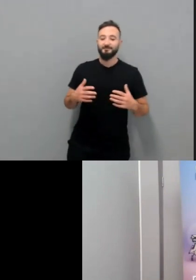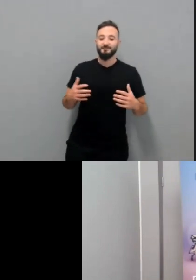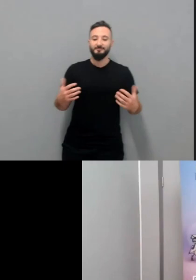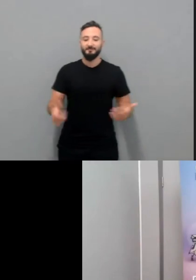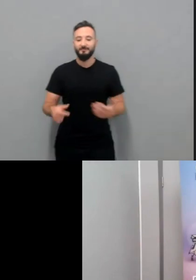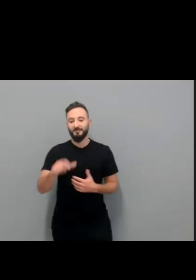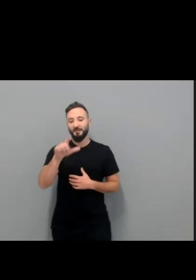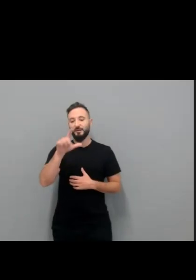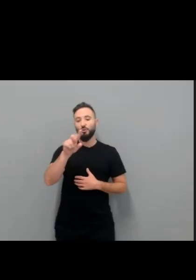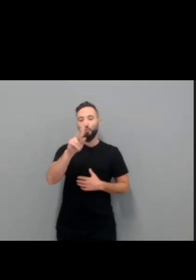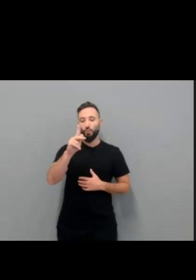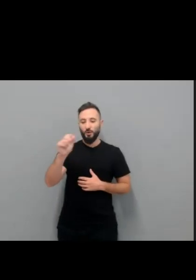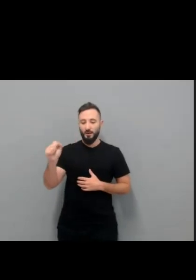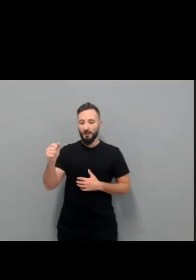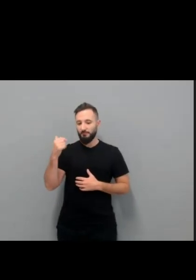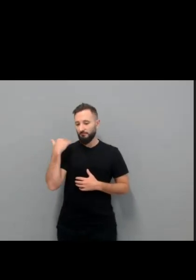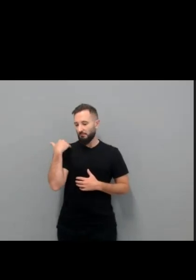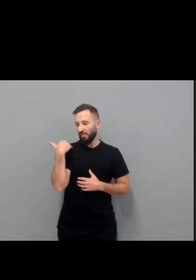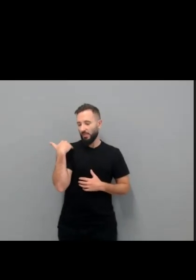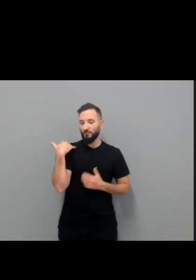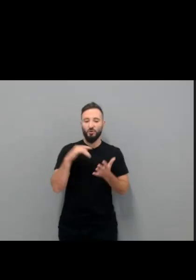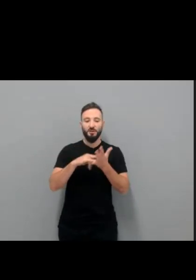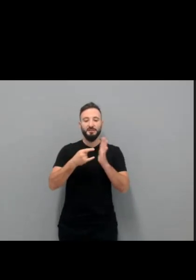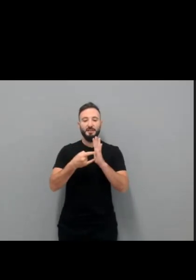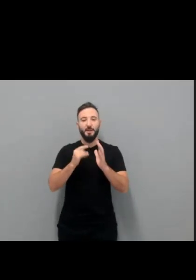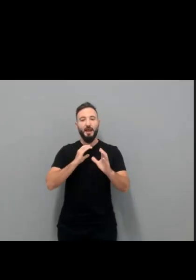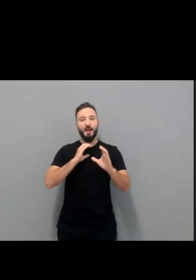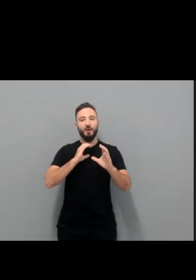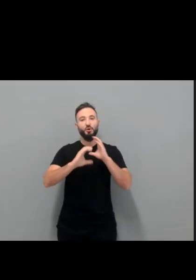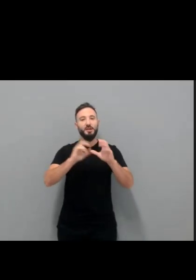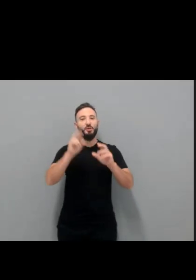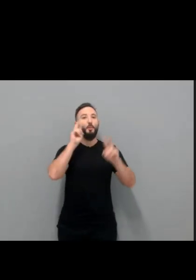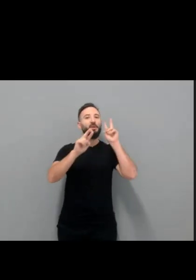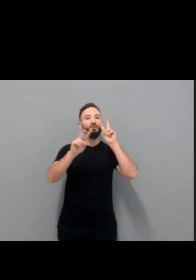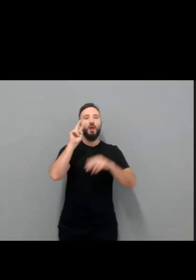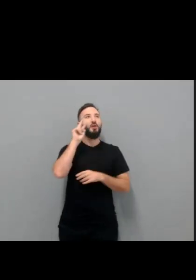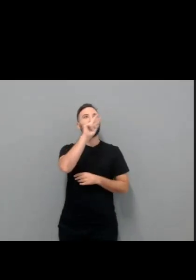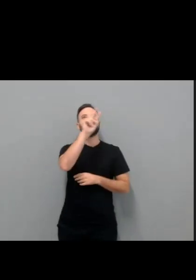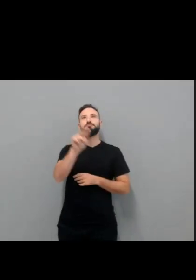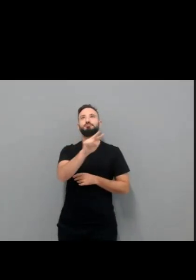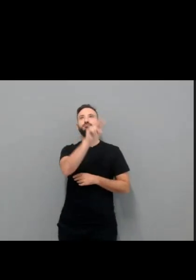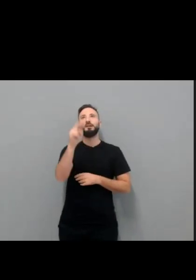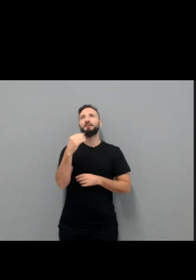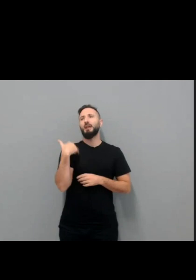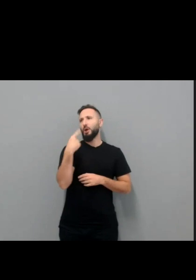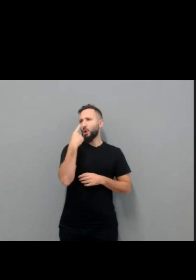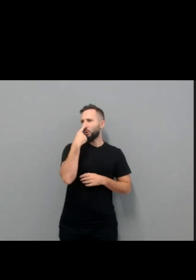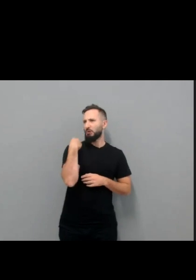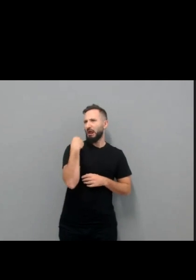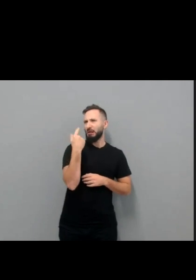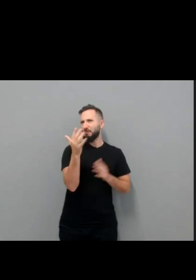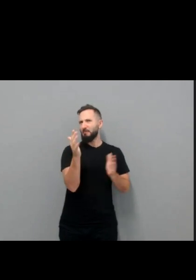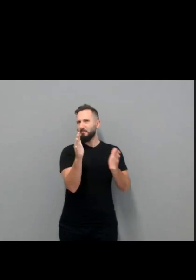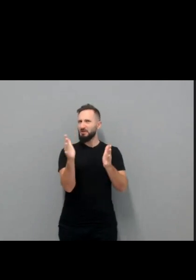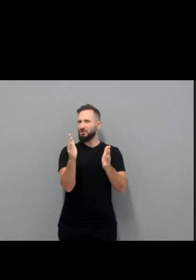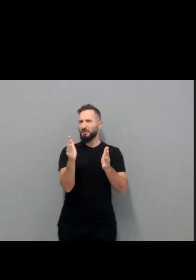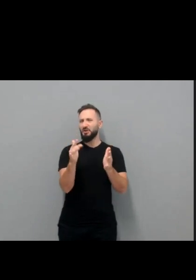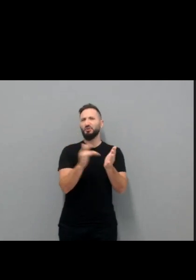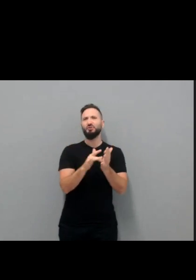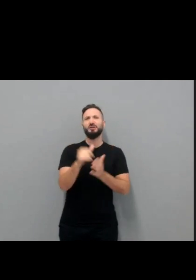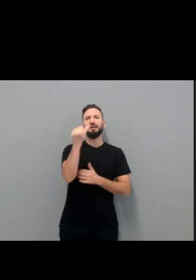poco usando el sistema de comunicación visual. Llevamos menos de un año con 1 o 2 sesiones